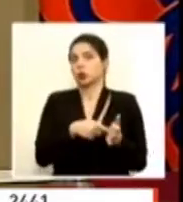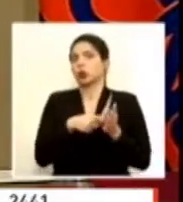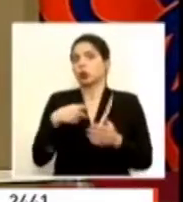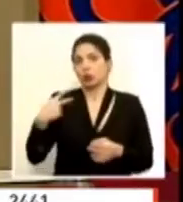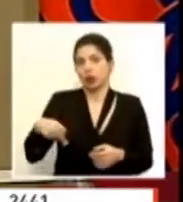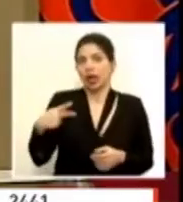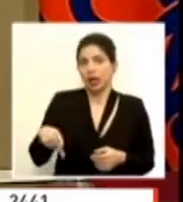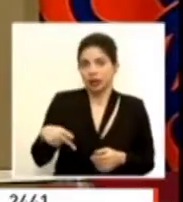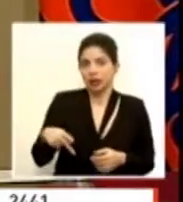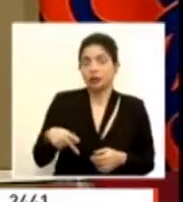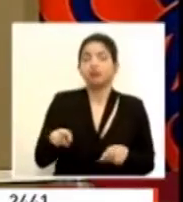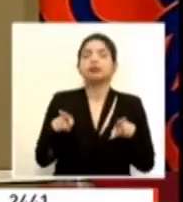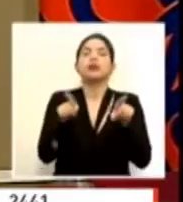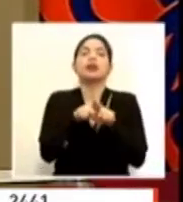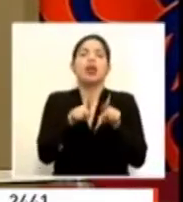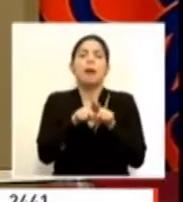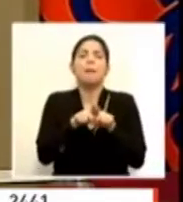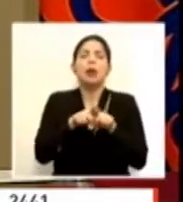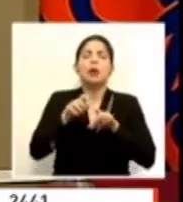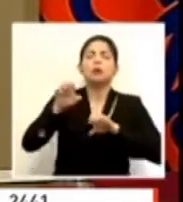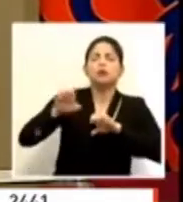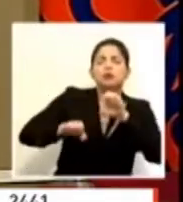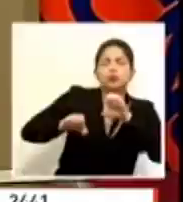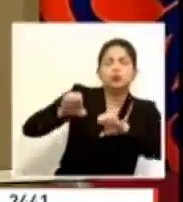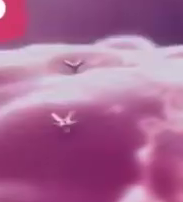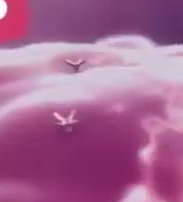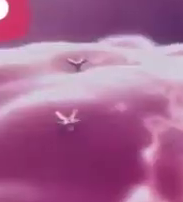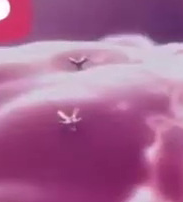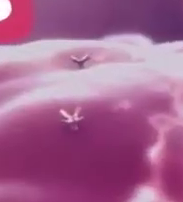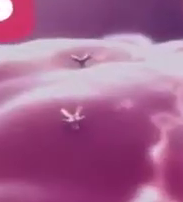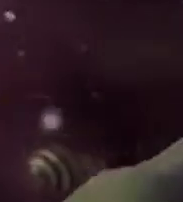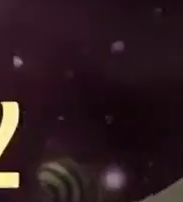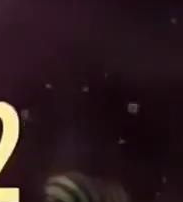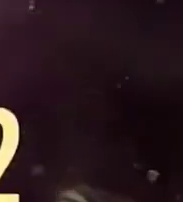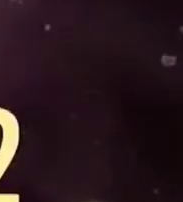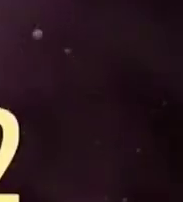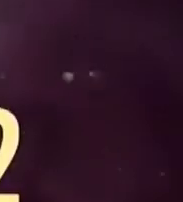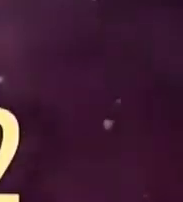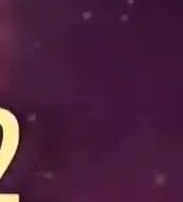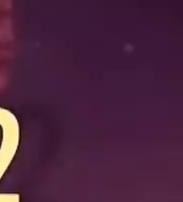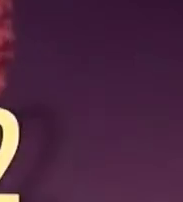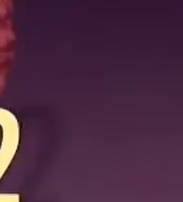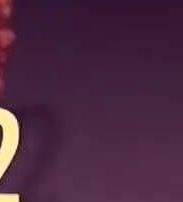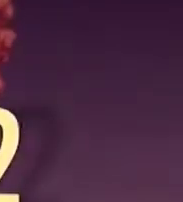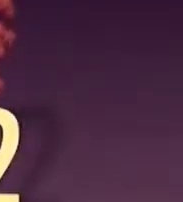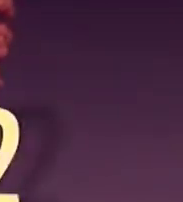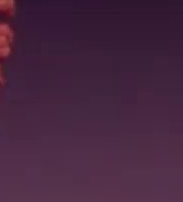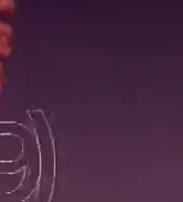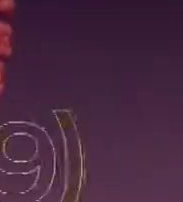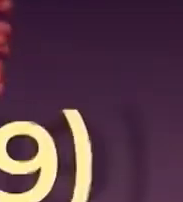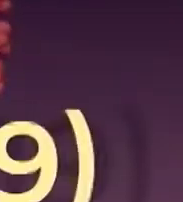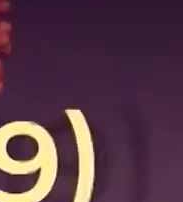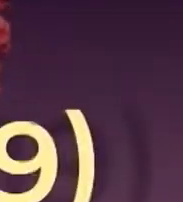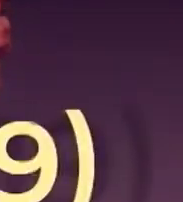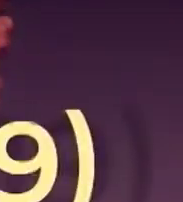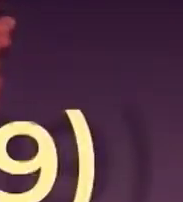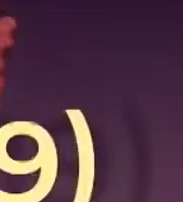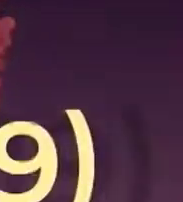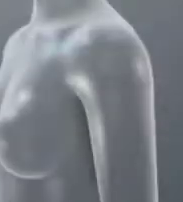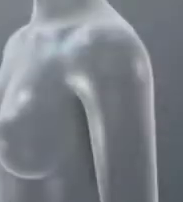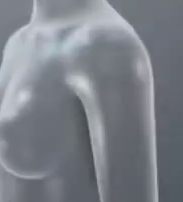Estamos también evaluando las condiciones de vida y los estilos de vida familiares, porque nosotros en la caja